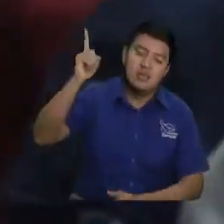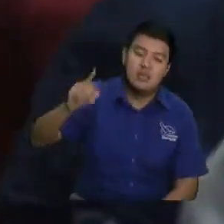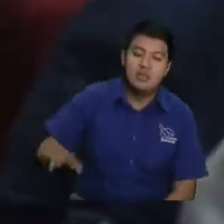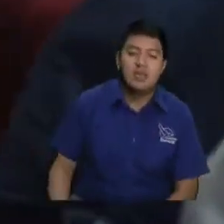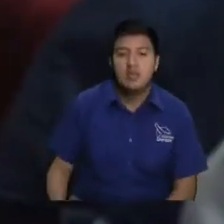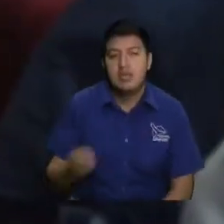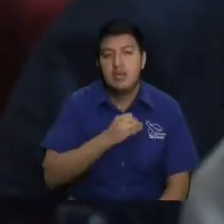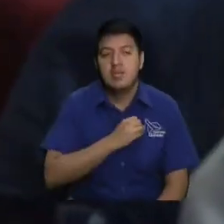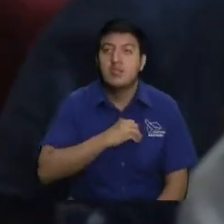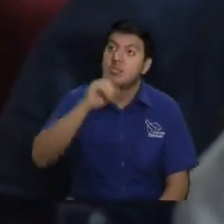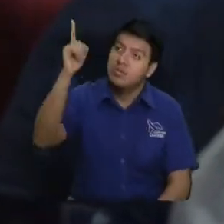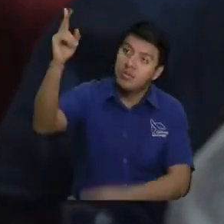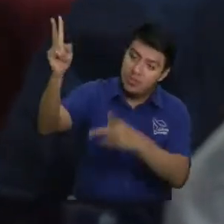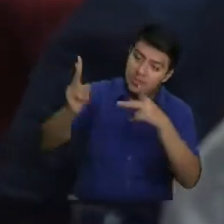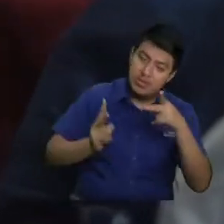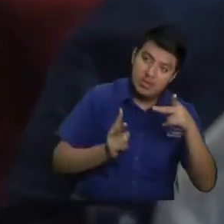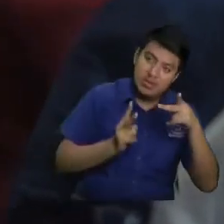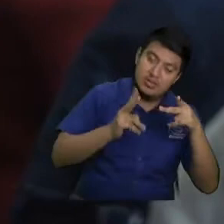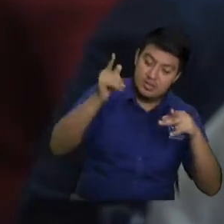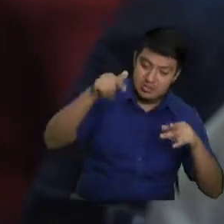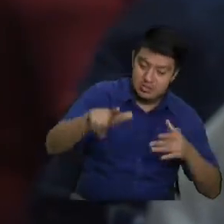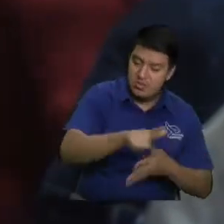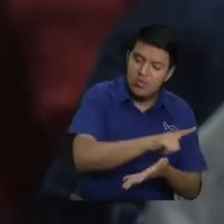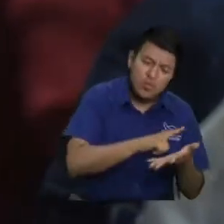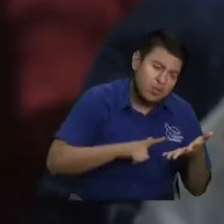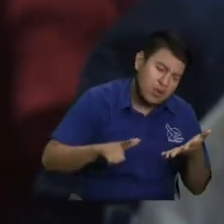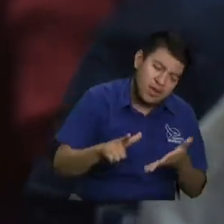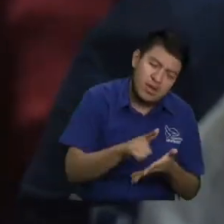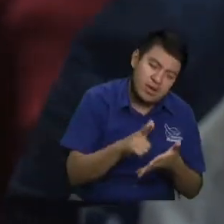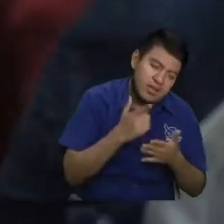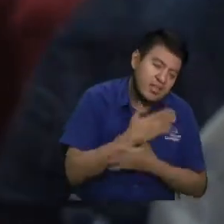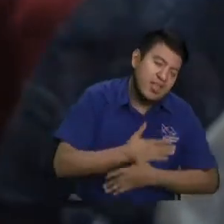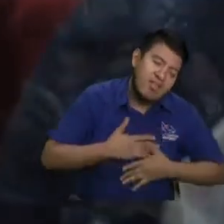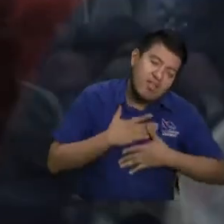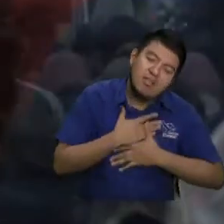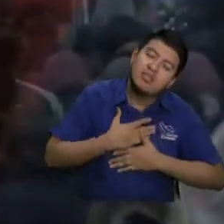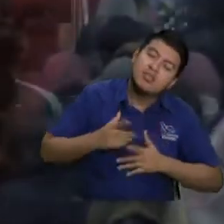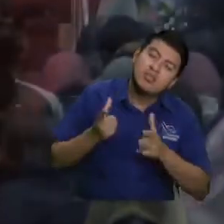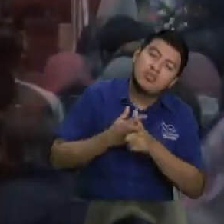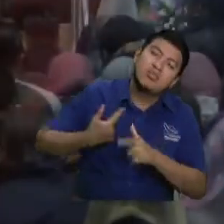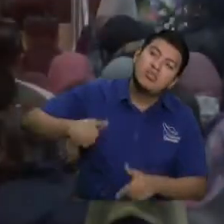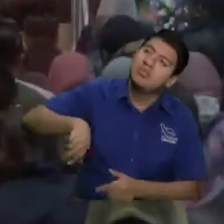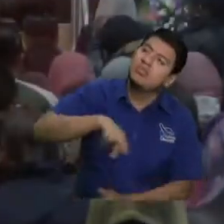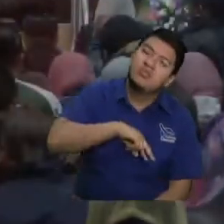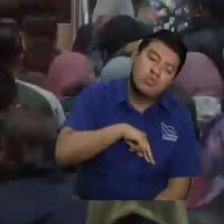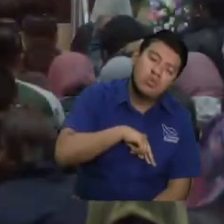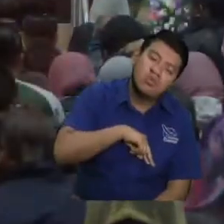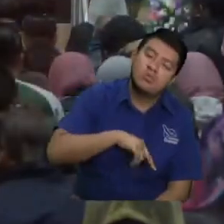Queremos que tú vengas a tu huerto y comas de tu dulce fruto.